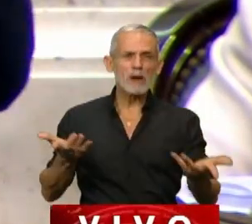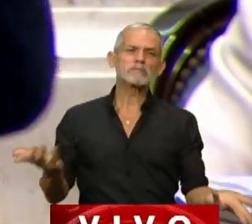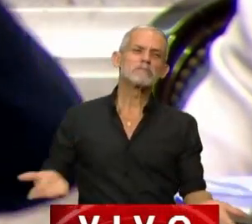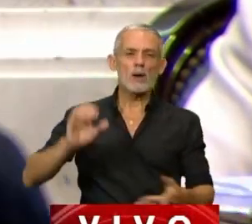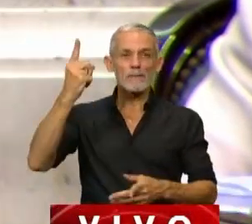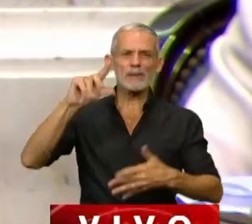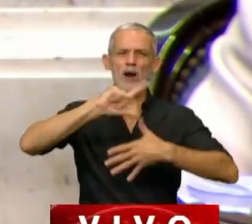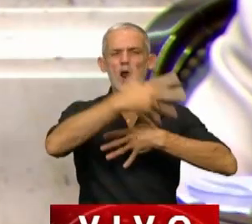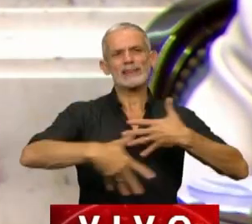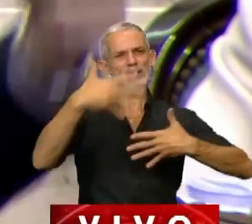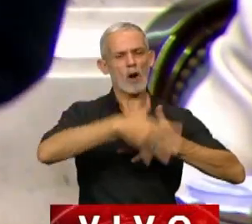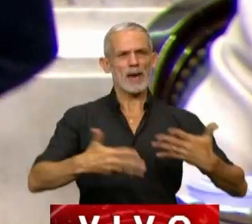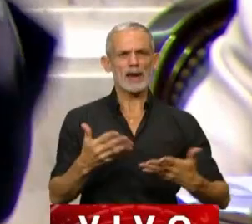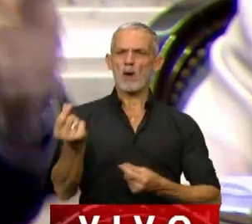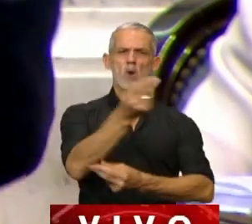Primero en Latinoamérica,